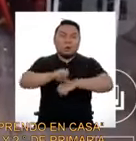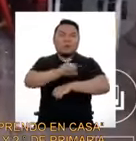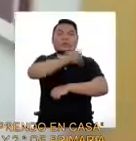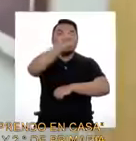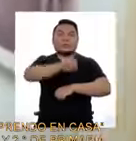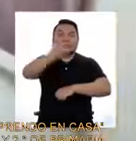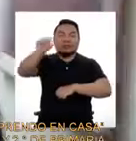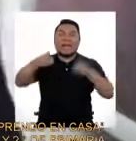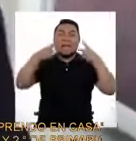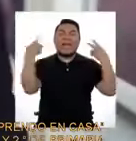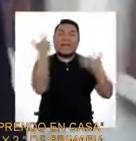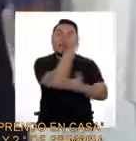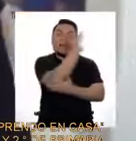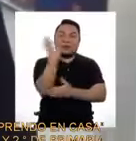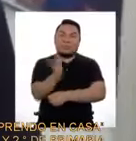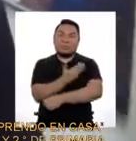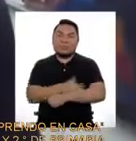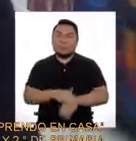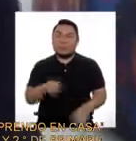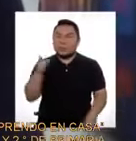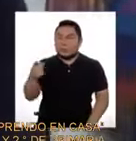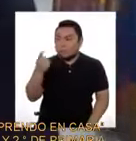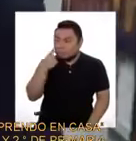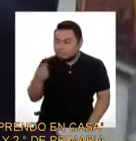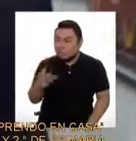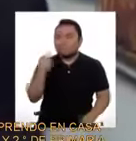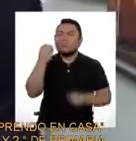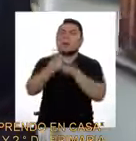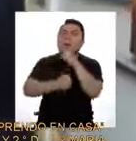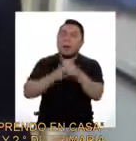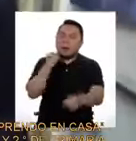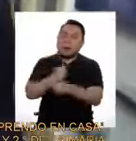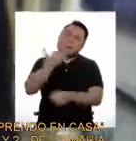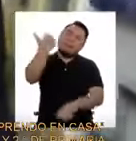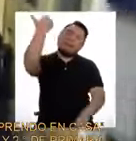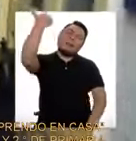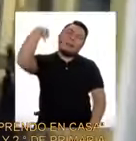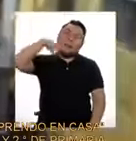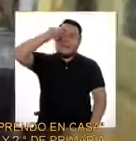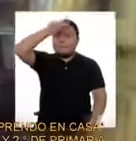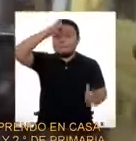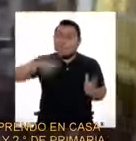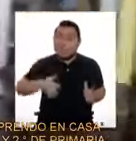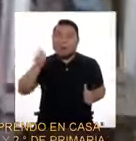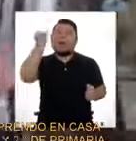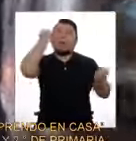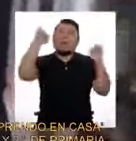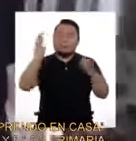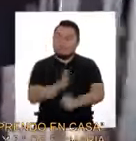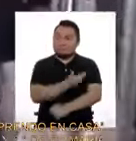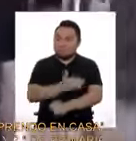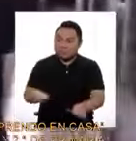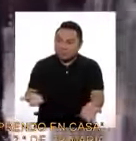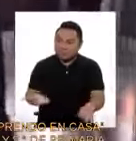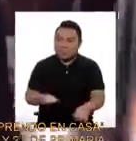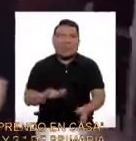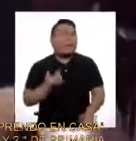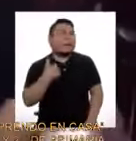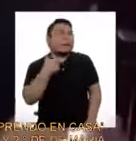selva. ¿Y tú sabes que aquí en el Perú desde hace muchos años los antiguos peruanos hacían música? Bueno, sí sabía que